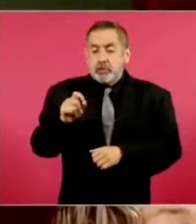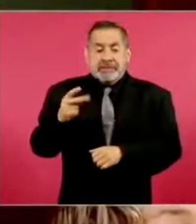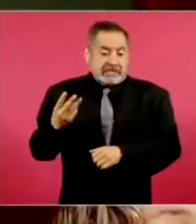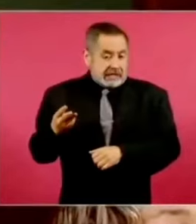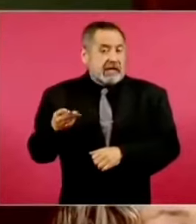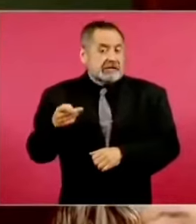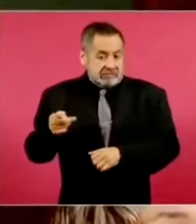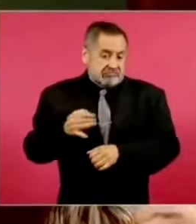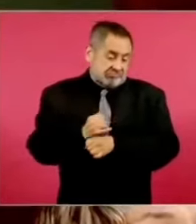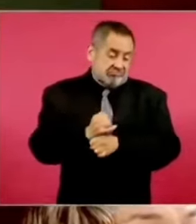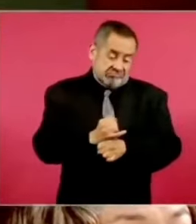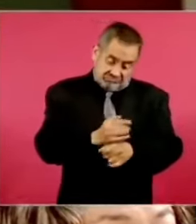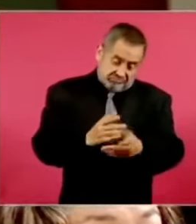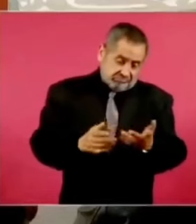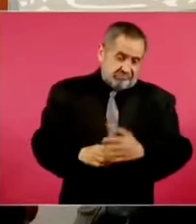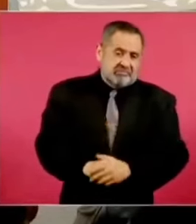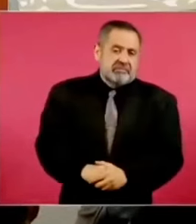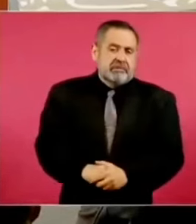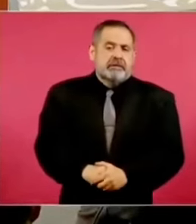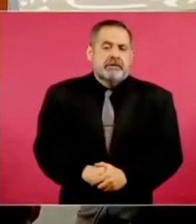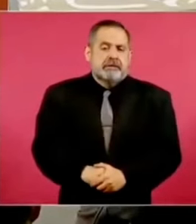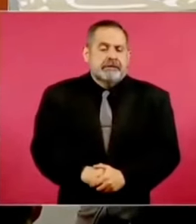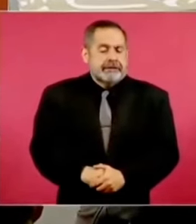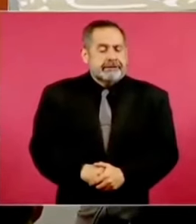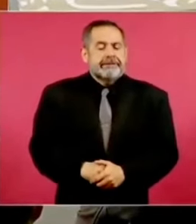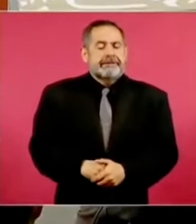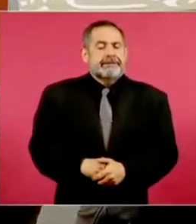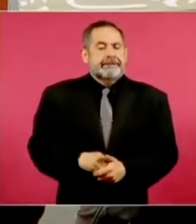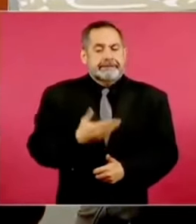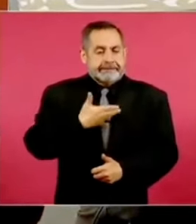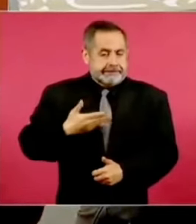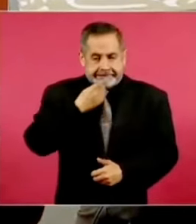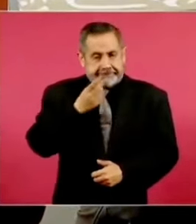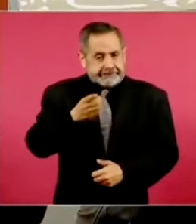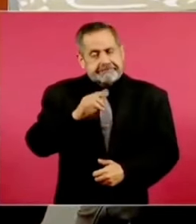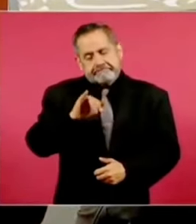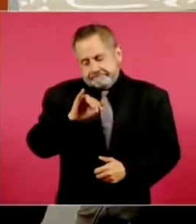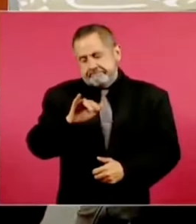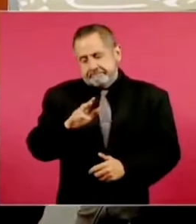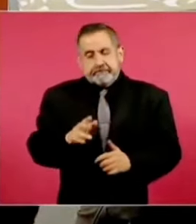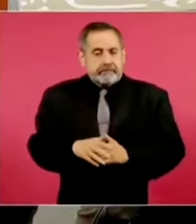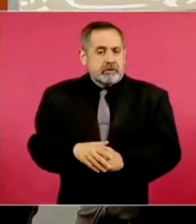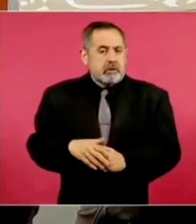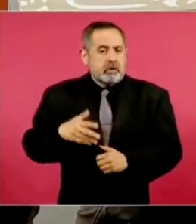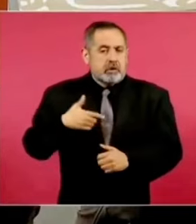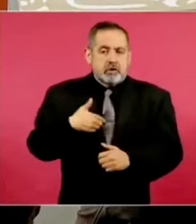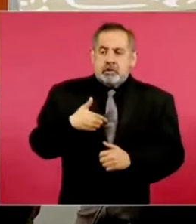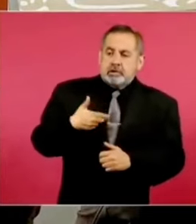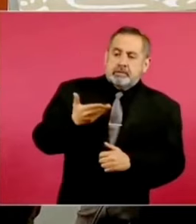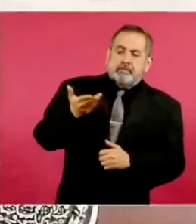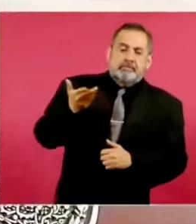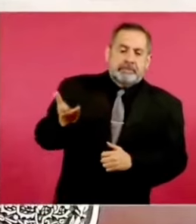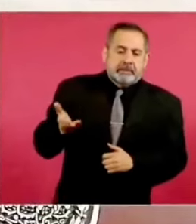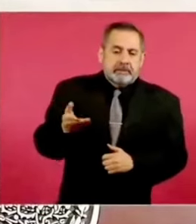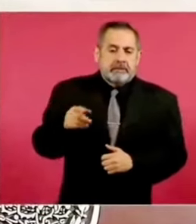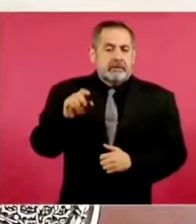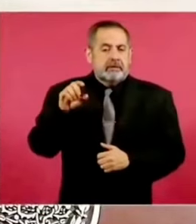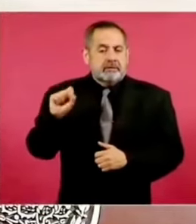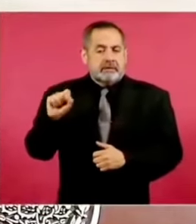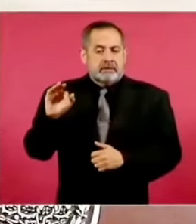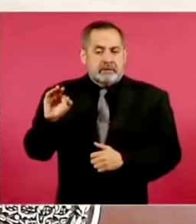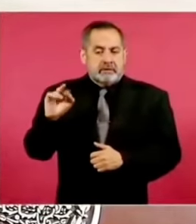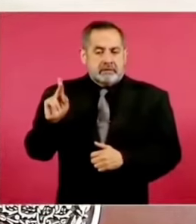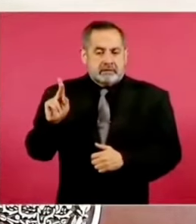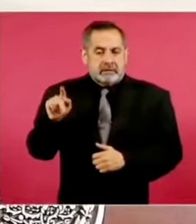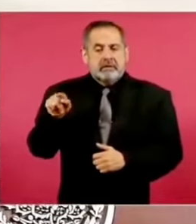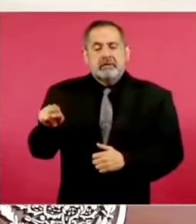FEMCC-Ciudad de México-2023, ya como. Sí, lo que hacemos es que le pedimos a la Función Pública para que